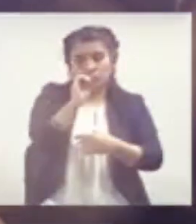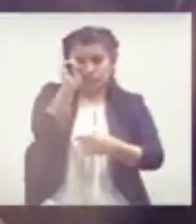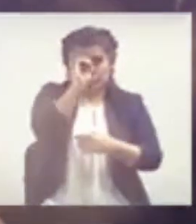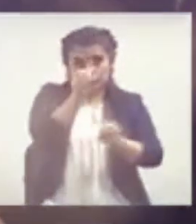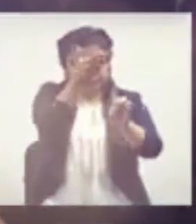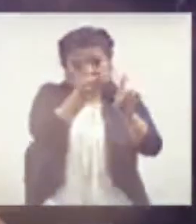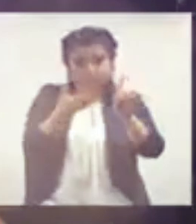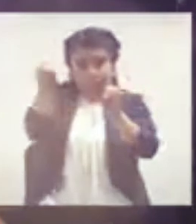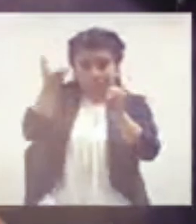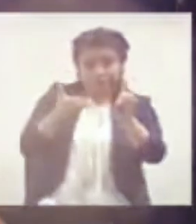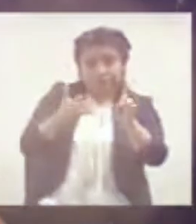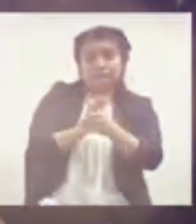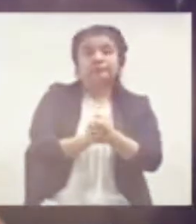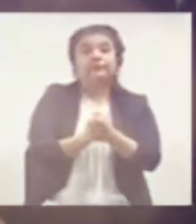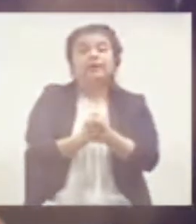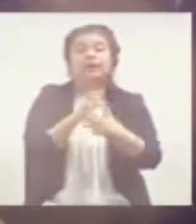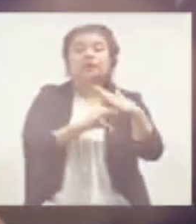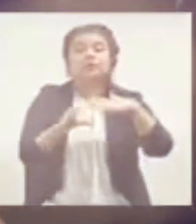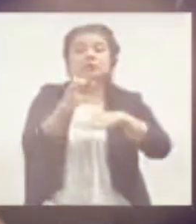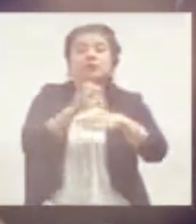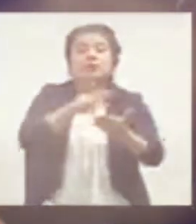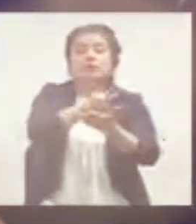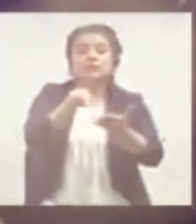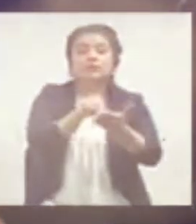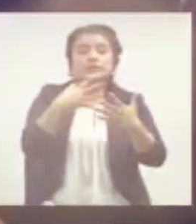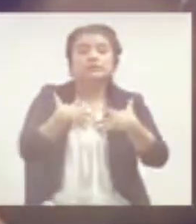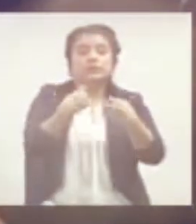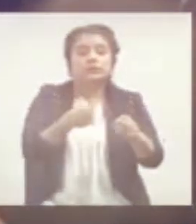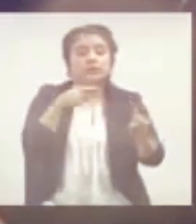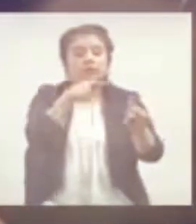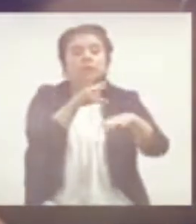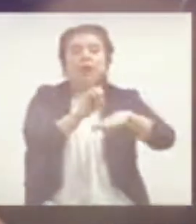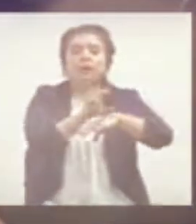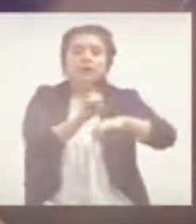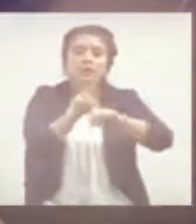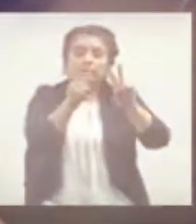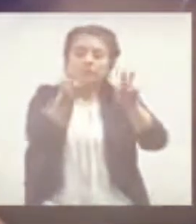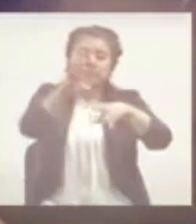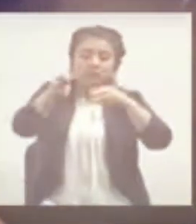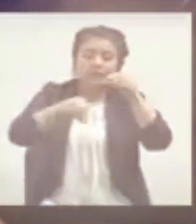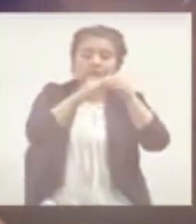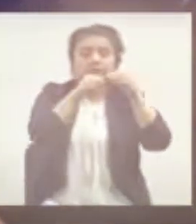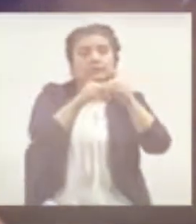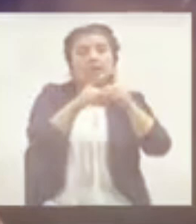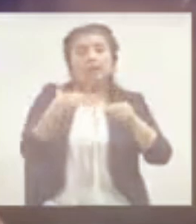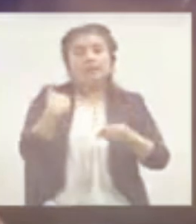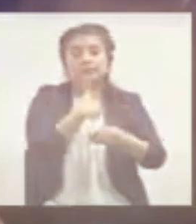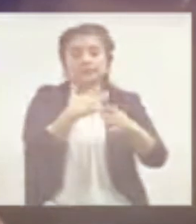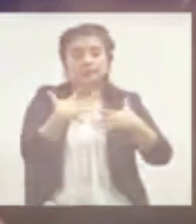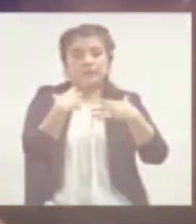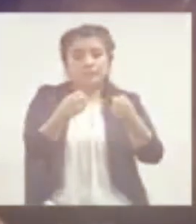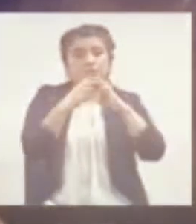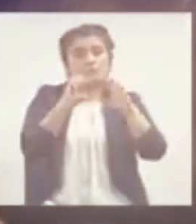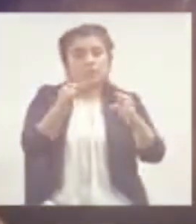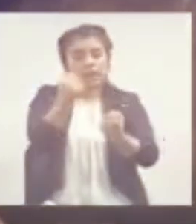opinión. Al referirse al Consejo Nacional de Salud, indicó que es un órgano asesor del sector adscrito al Ministerio de Salud Pública y Asistencia